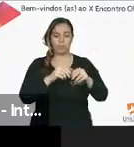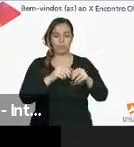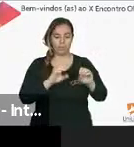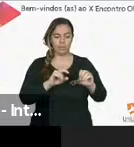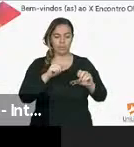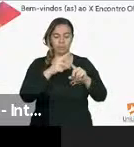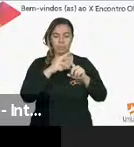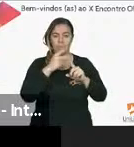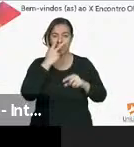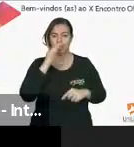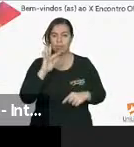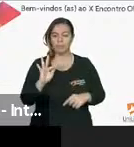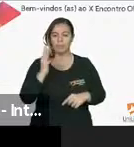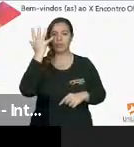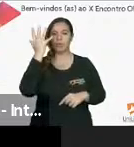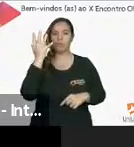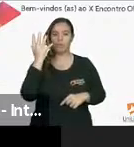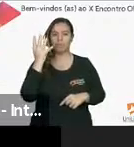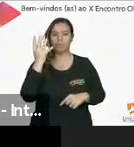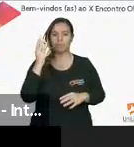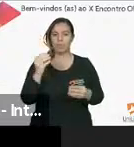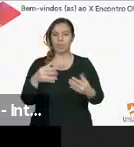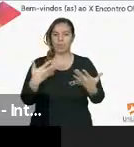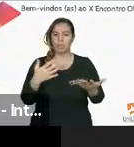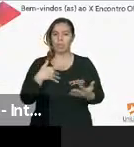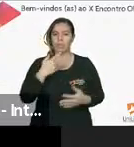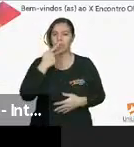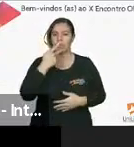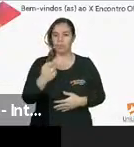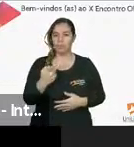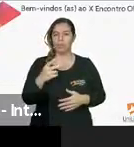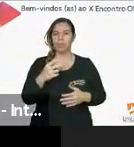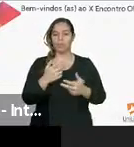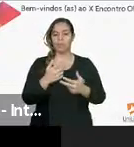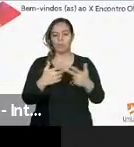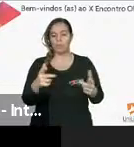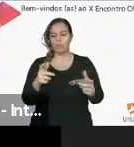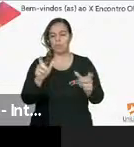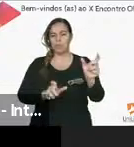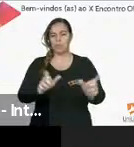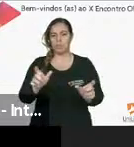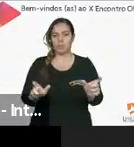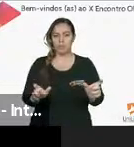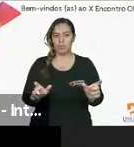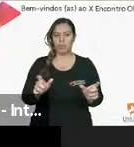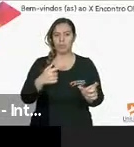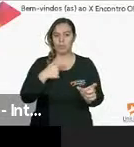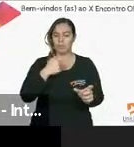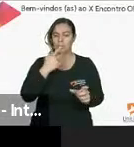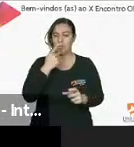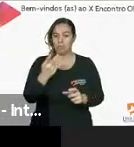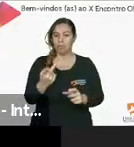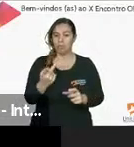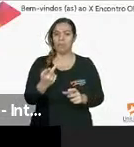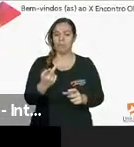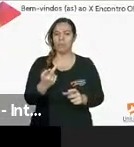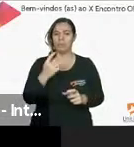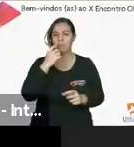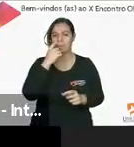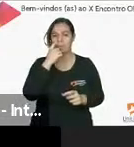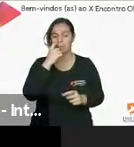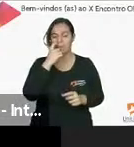fenómeno. Es decir, cuando yo hablo de alguien está, cuando digo yo este se educó o está